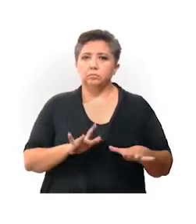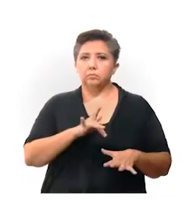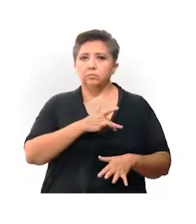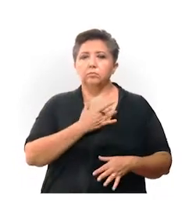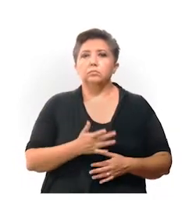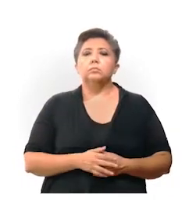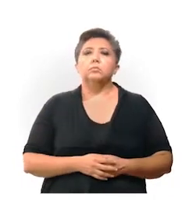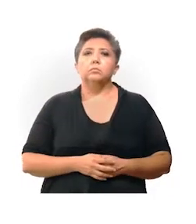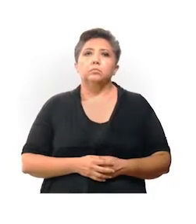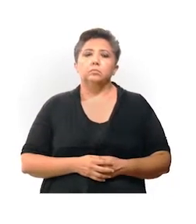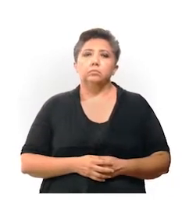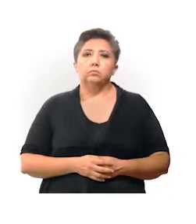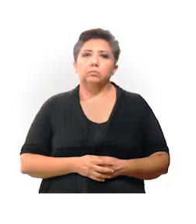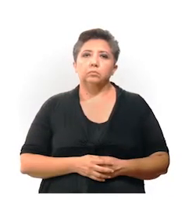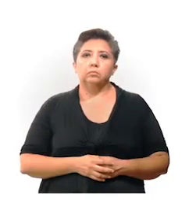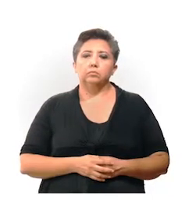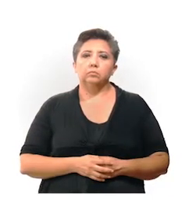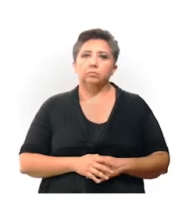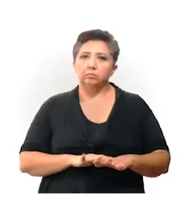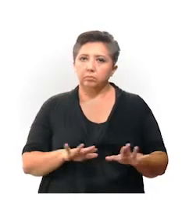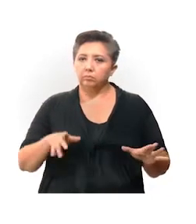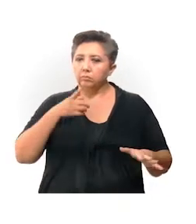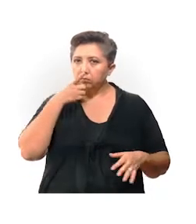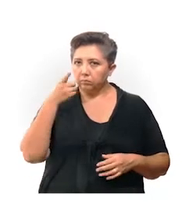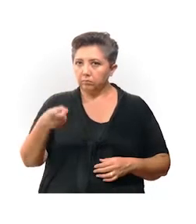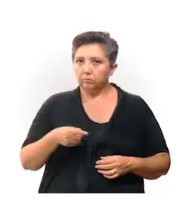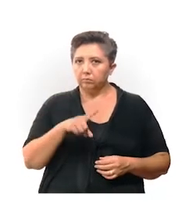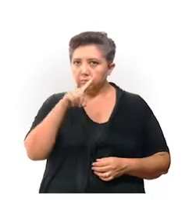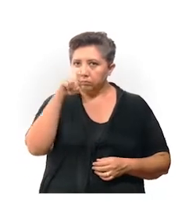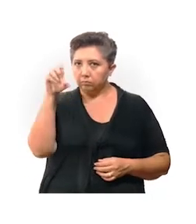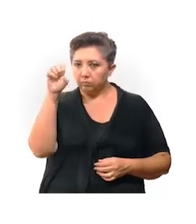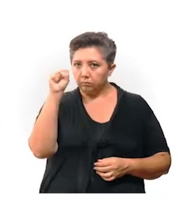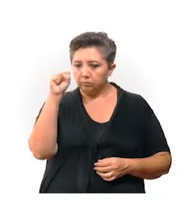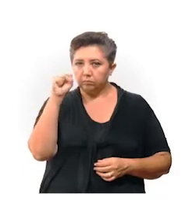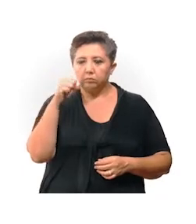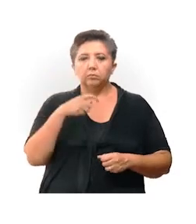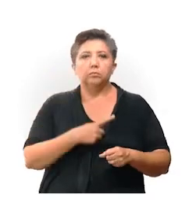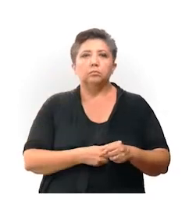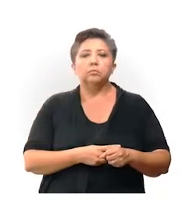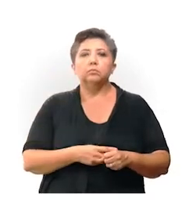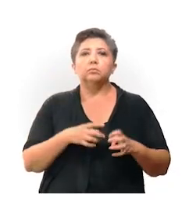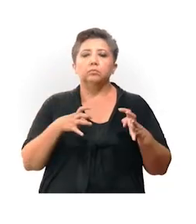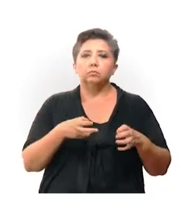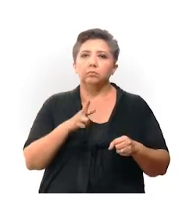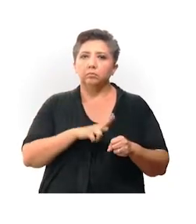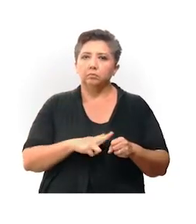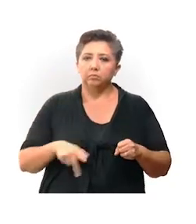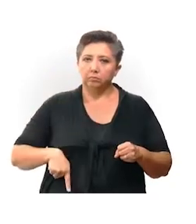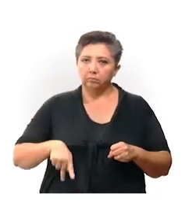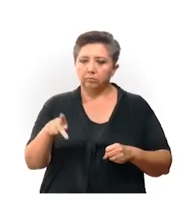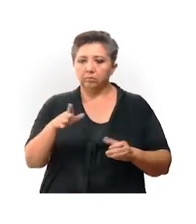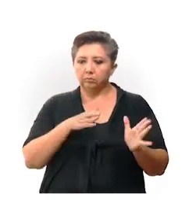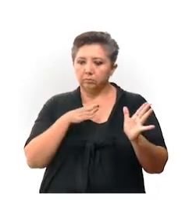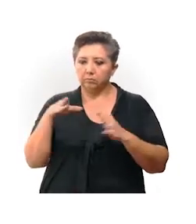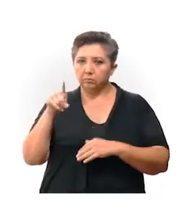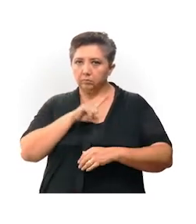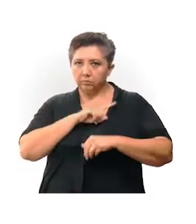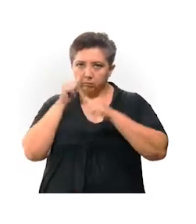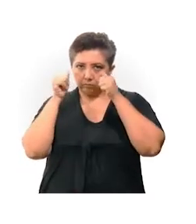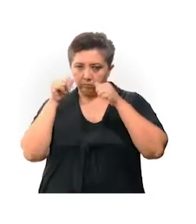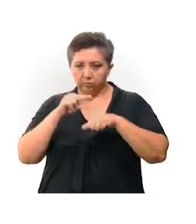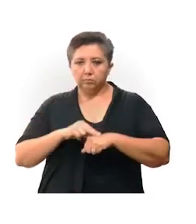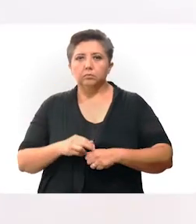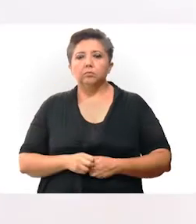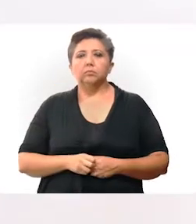Presentan síntomas leves. Como ya se mencionó, 160 de los casos positivos están en hospitales públicos y en